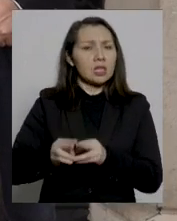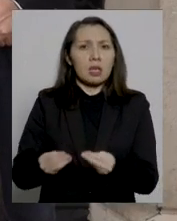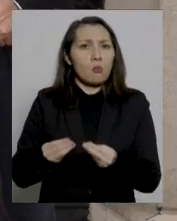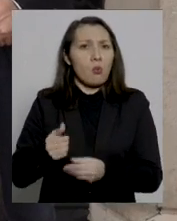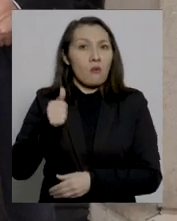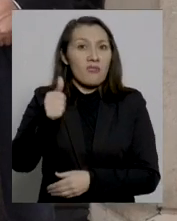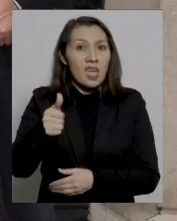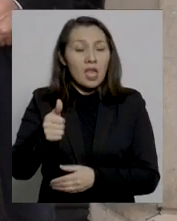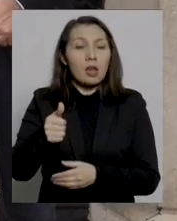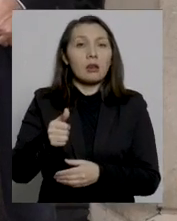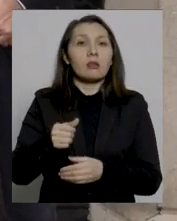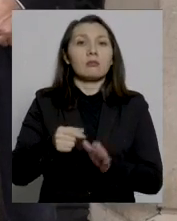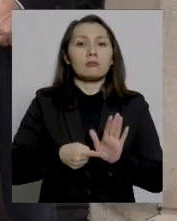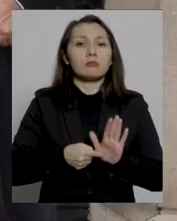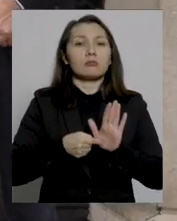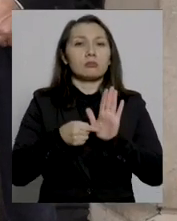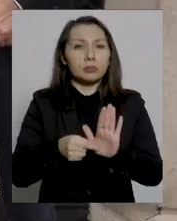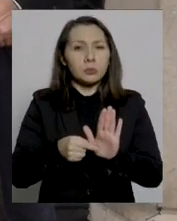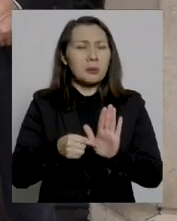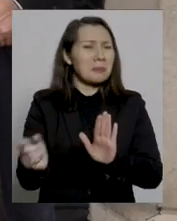en eso, poner